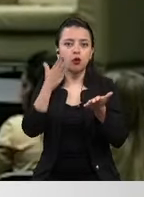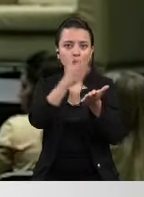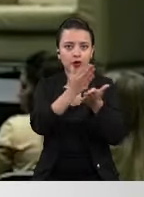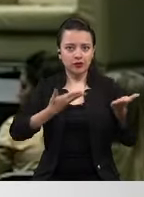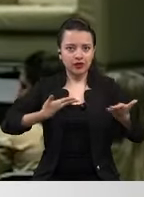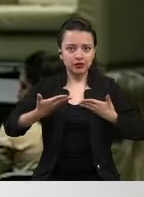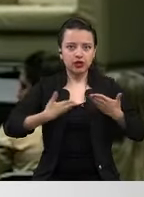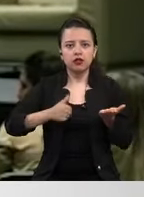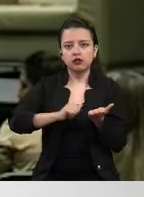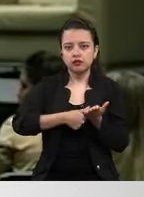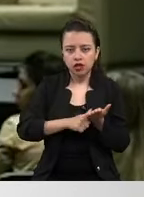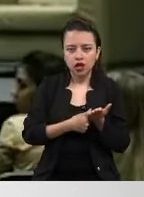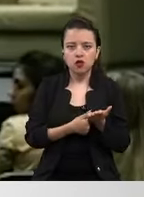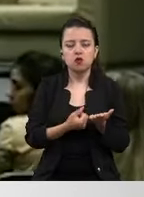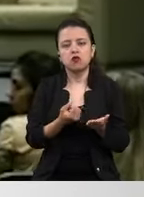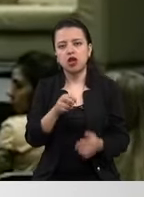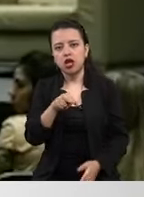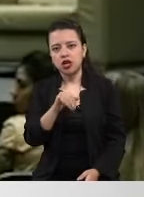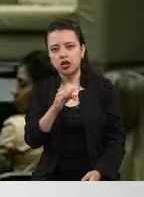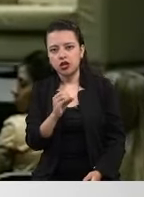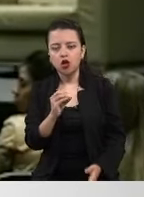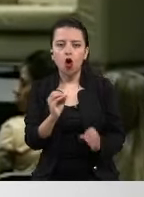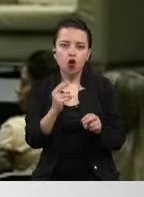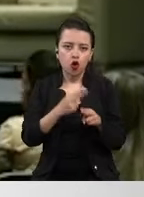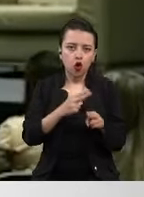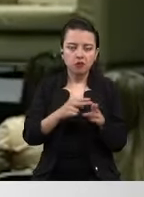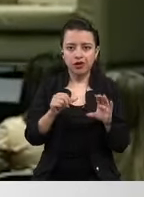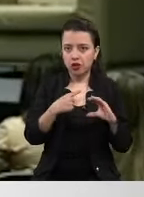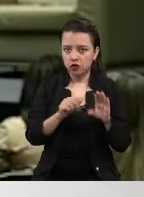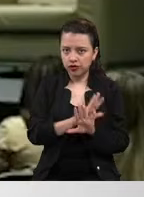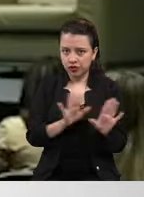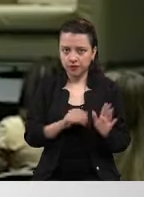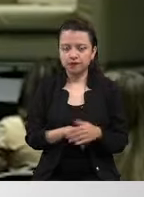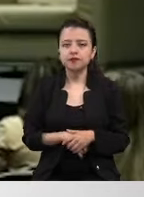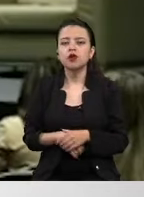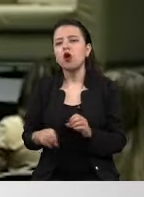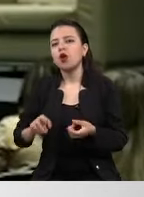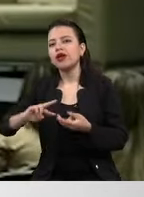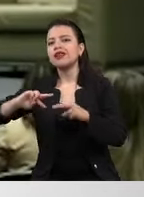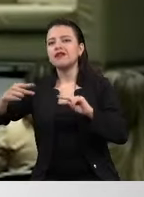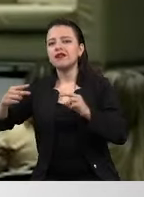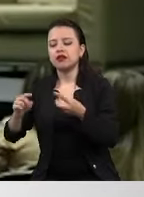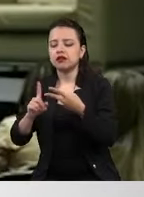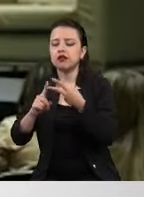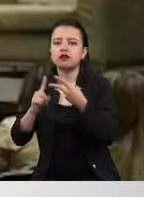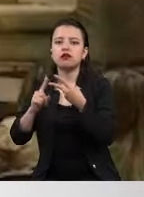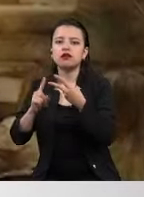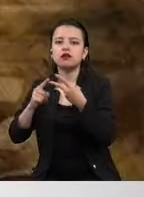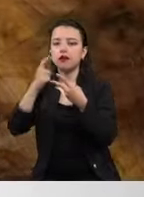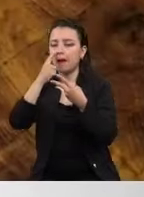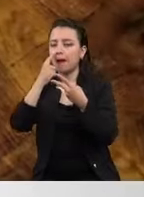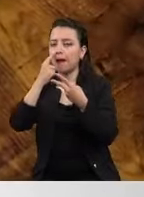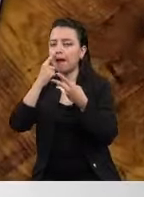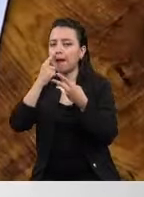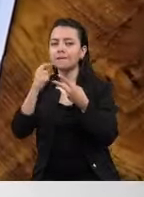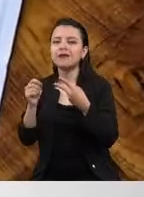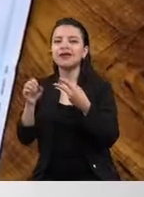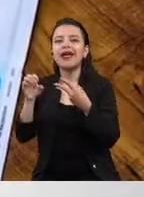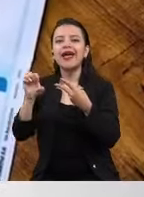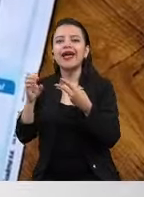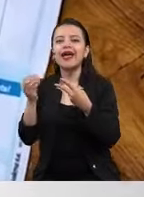el nit el nombre y el correo Sí y hay otros que son los documentos equivalentes el primero pues más